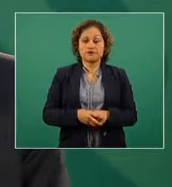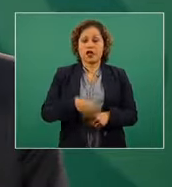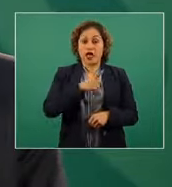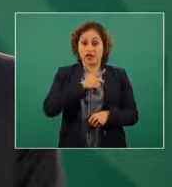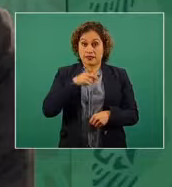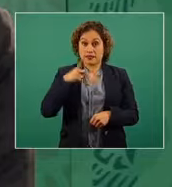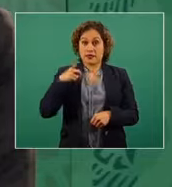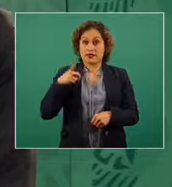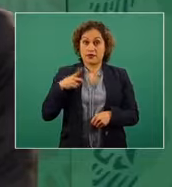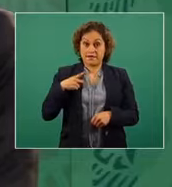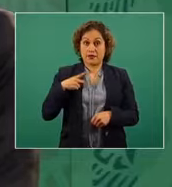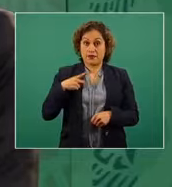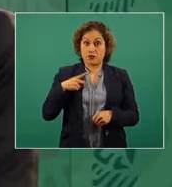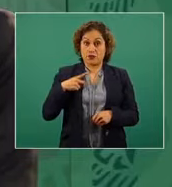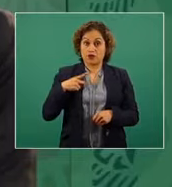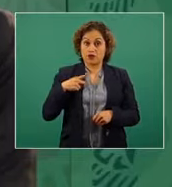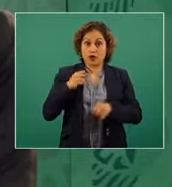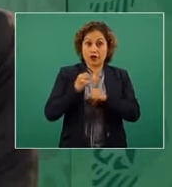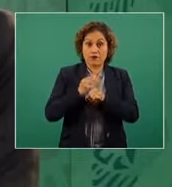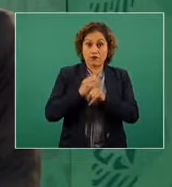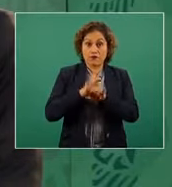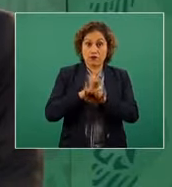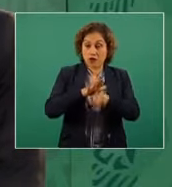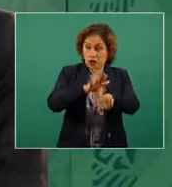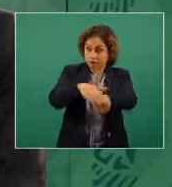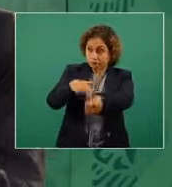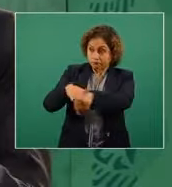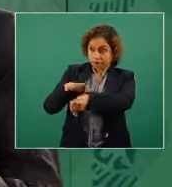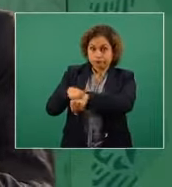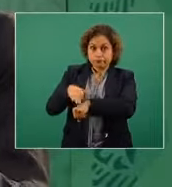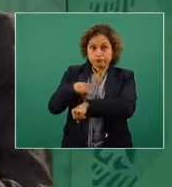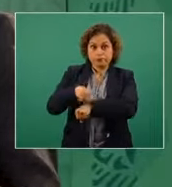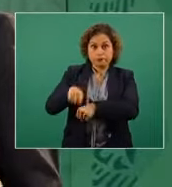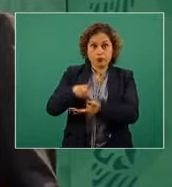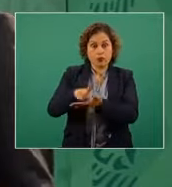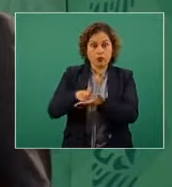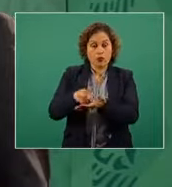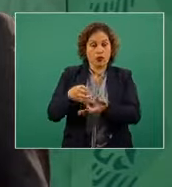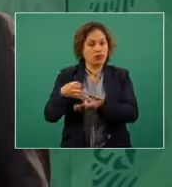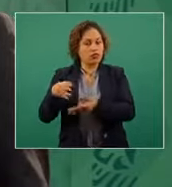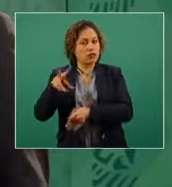consumo de drogas, es muy difícil